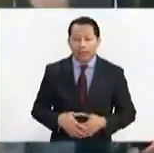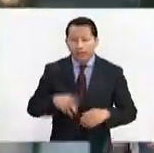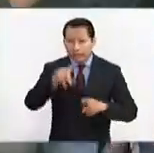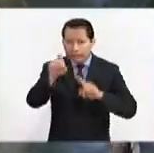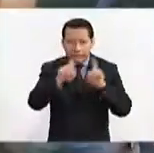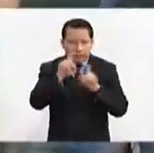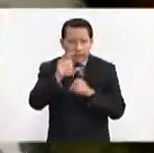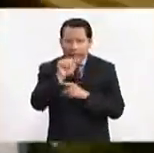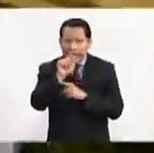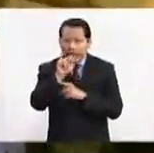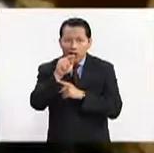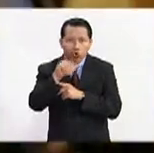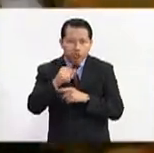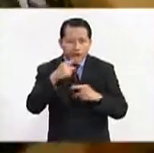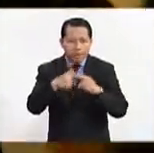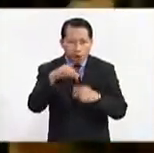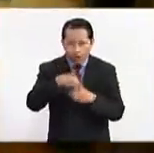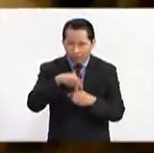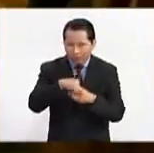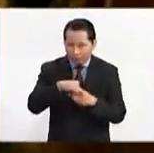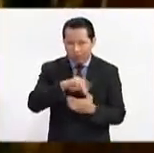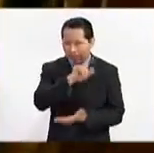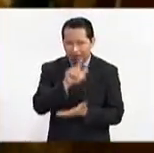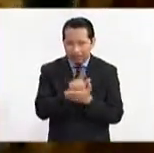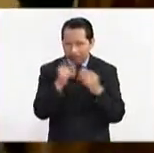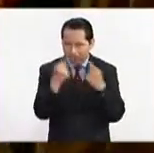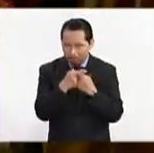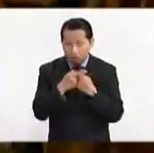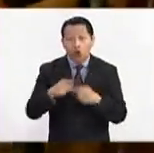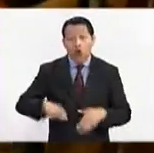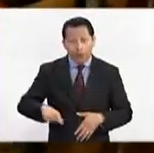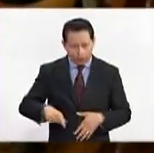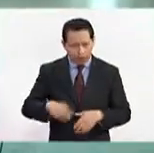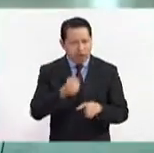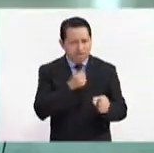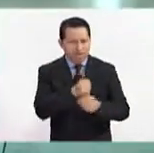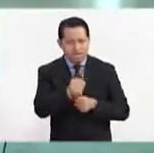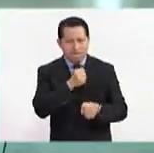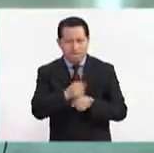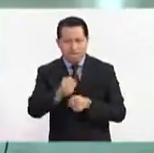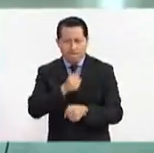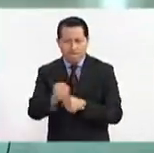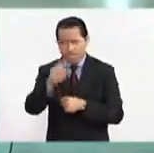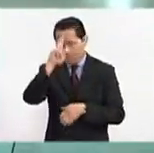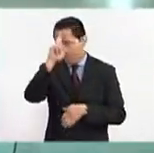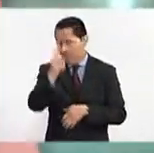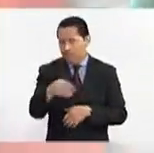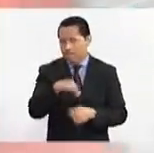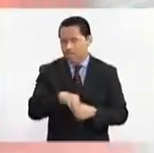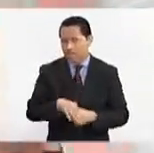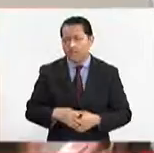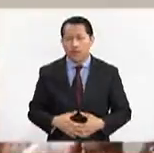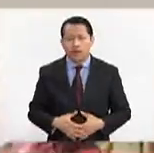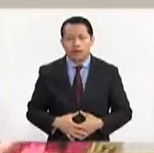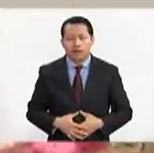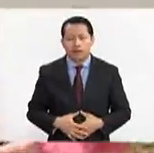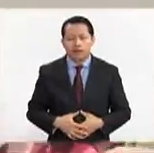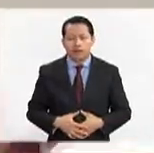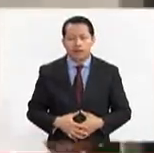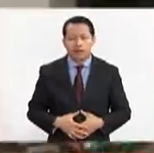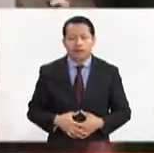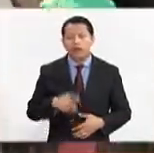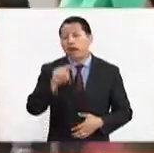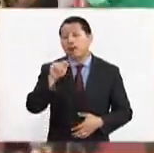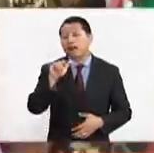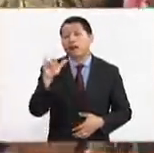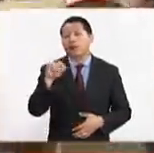Incertidumbre en Cataluña después del referéndum ilegal. El gobierno usa la violencia para impedir la votación. Desde